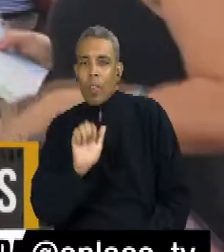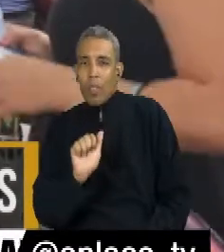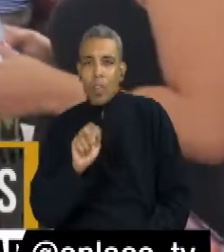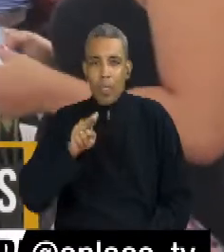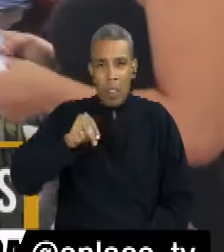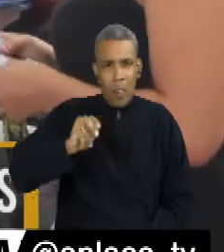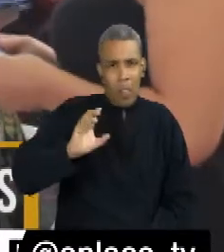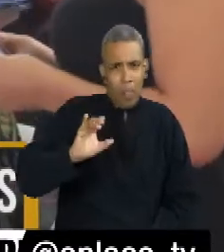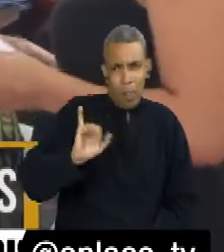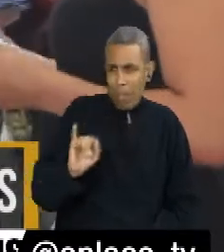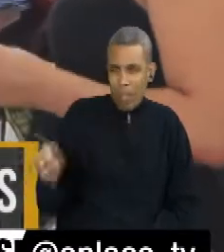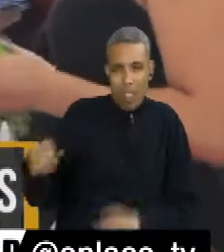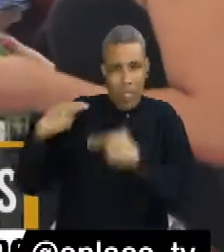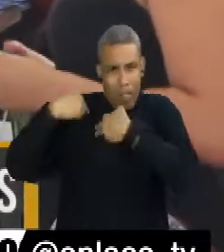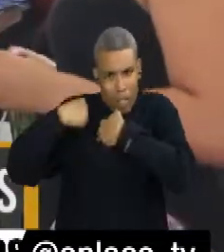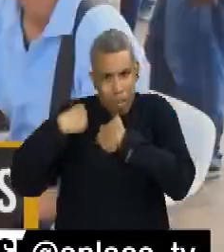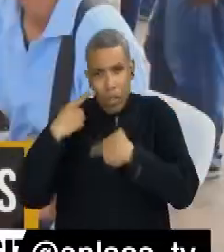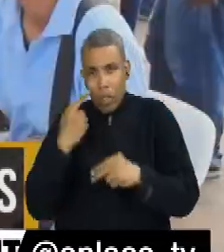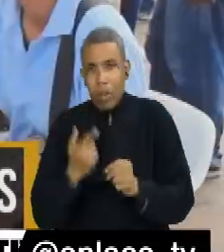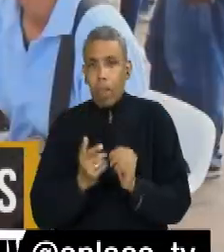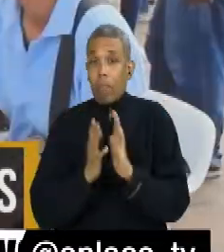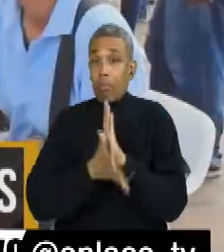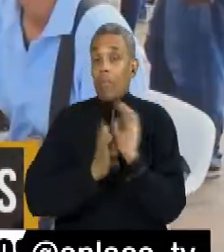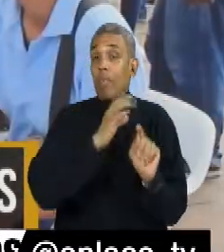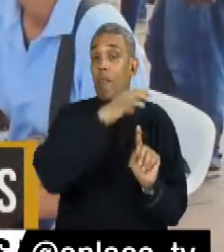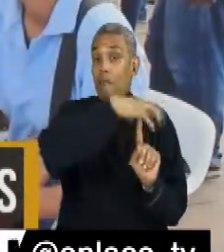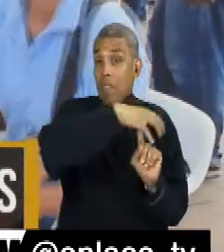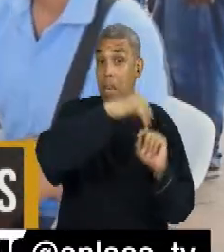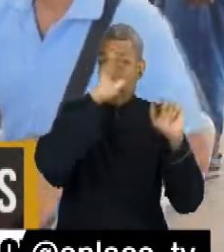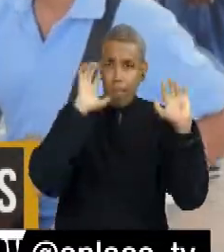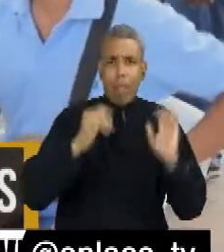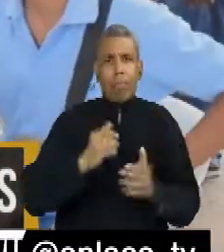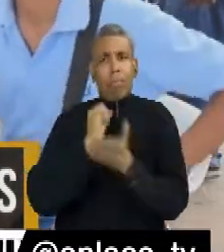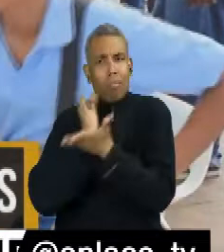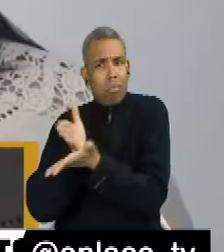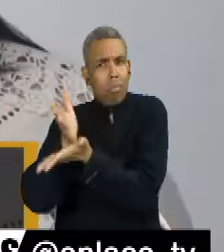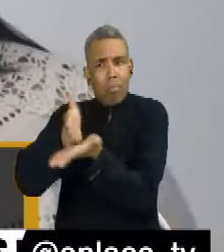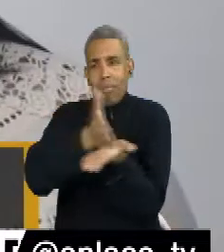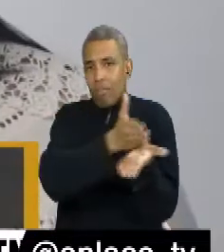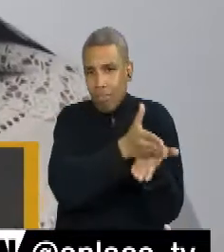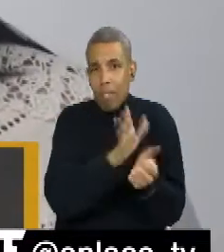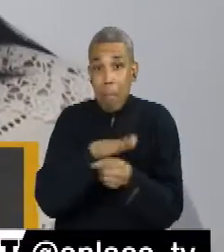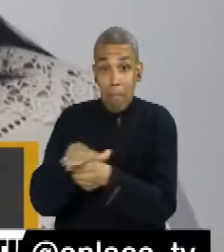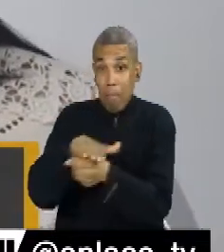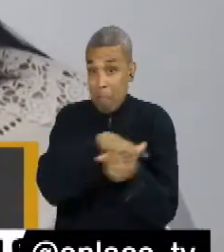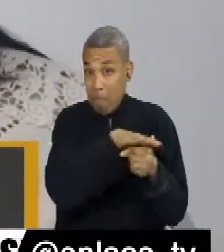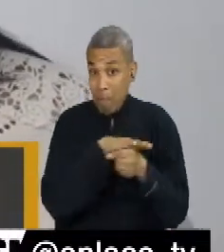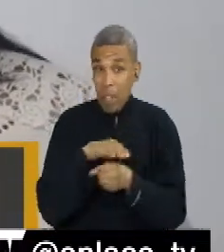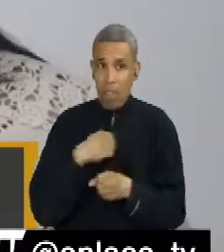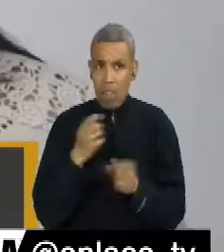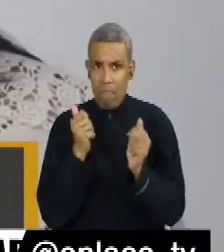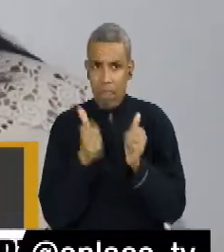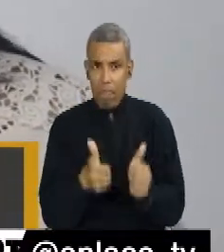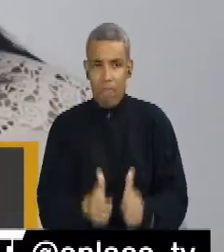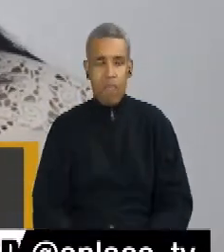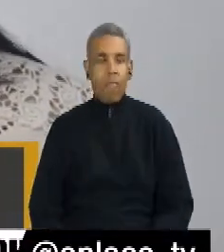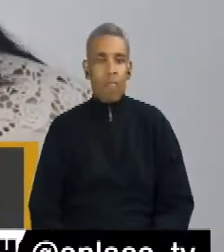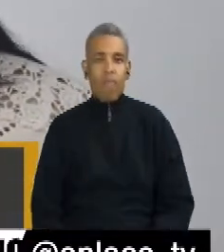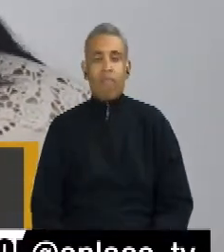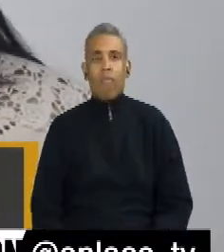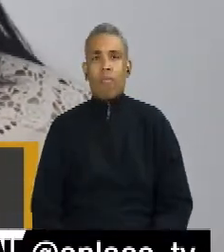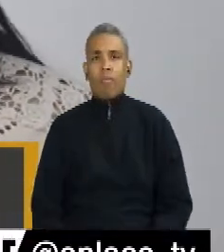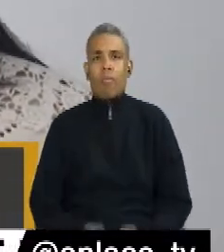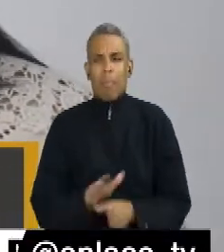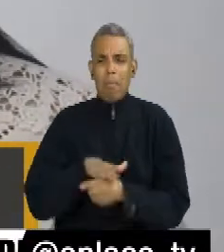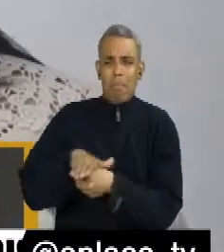la programación de la feria de becas en las diferentes comunas y corregimientos de la ciudad. También vamos a estar en diferentes sectores de la ciudad, como es